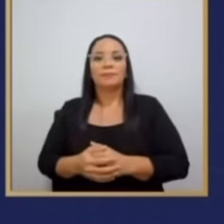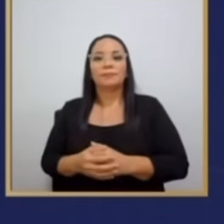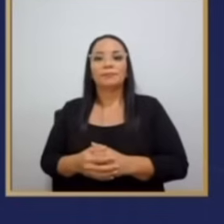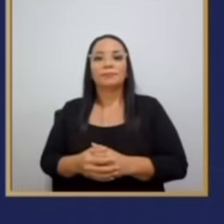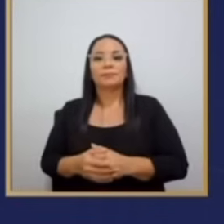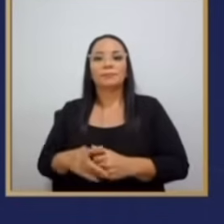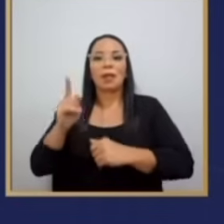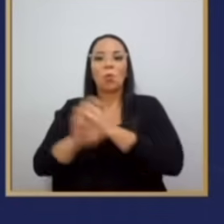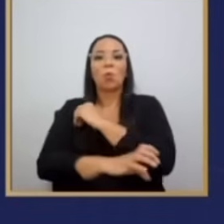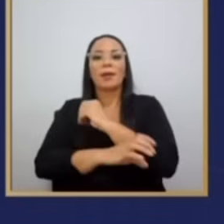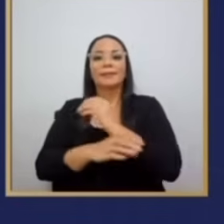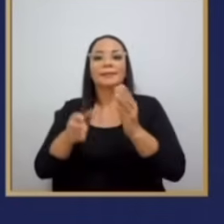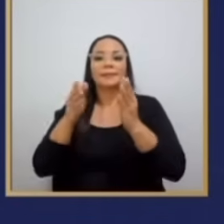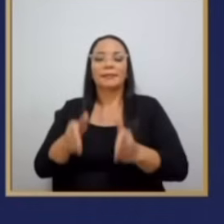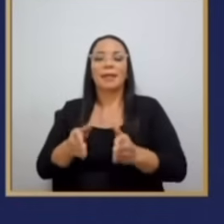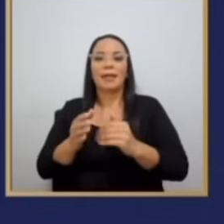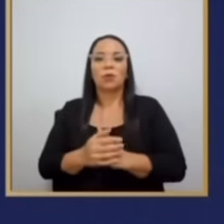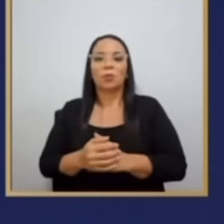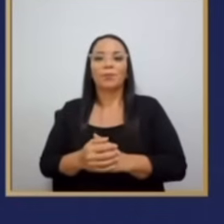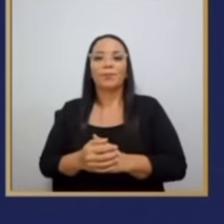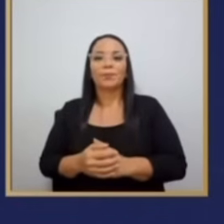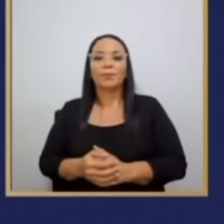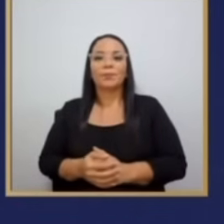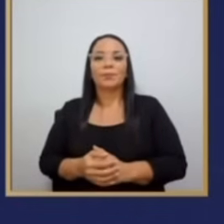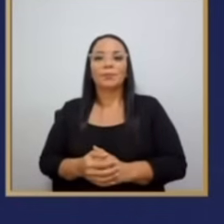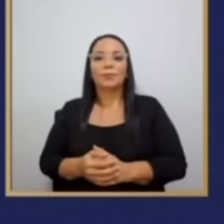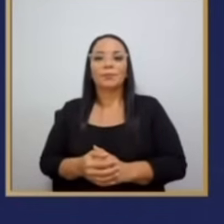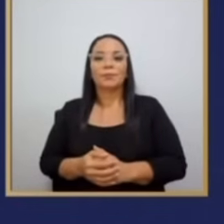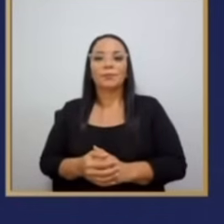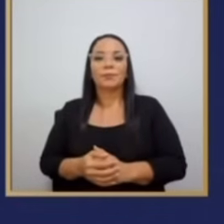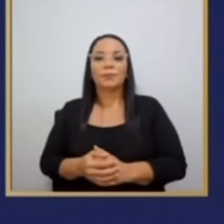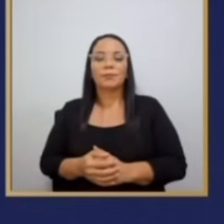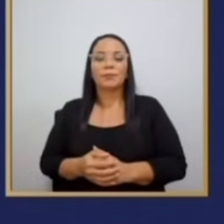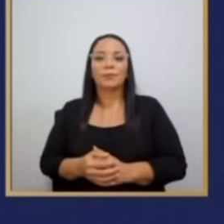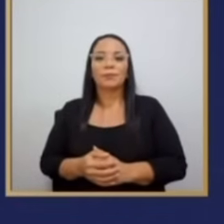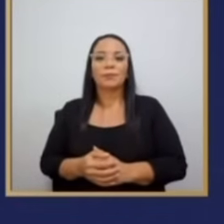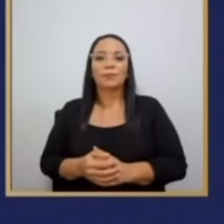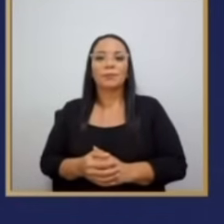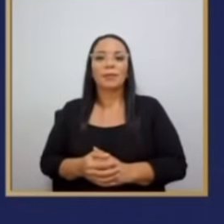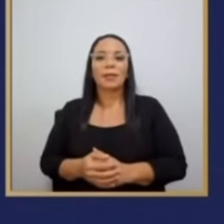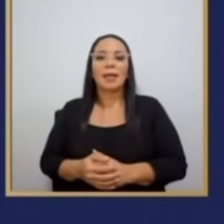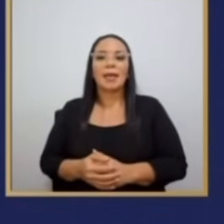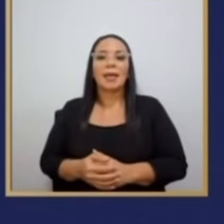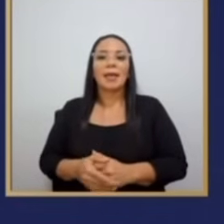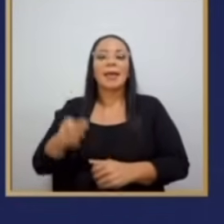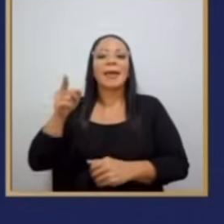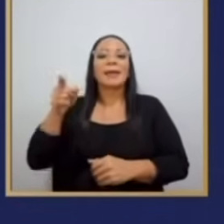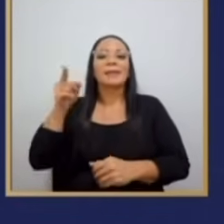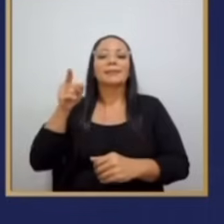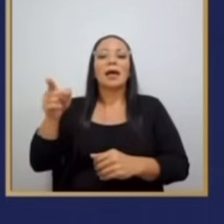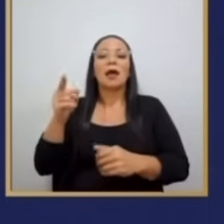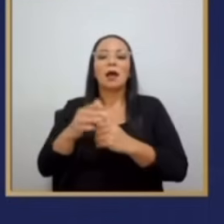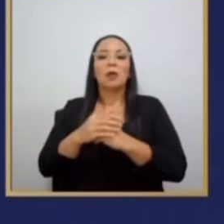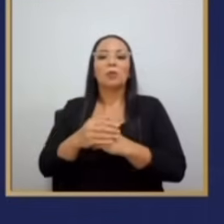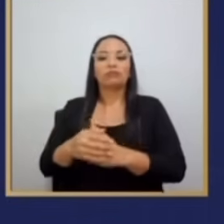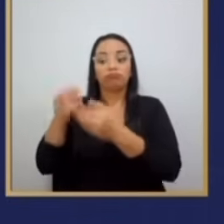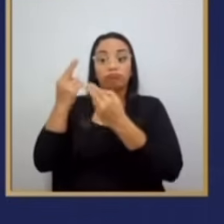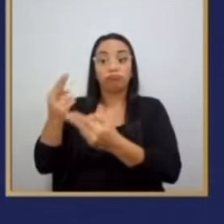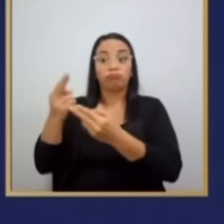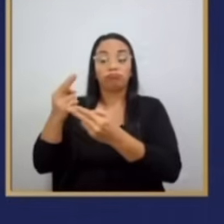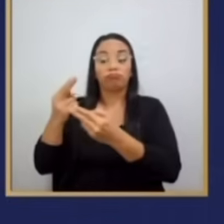extranjero distinguido. De hecho, esta condecoración Juan Mora Fernández se le va a dar al